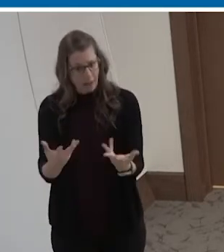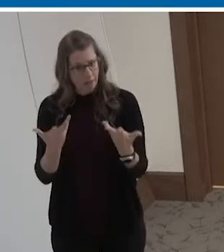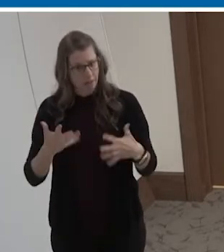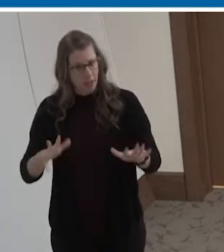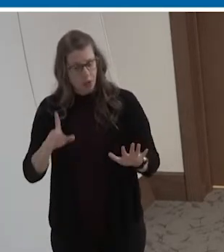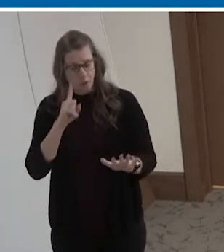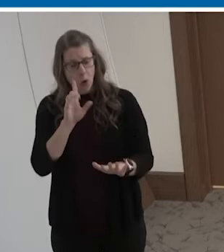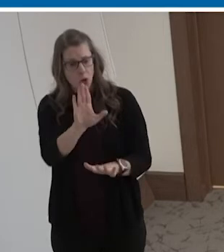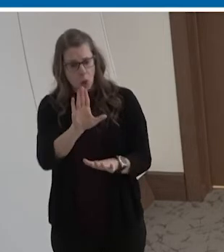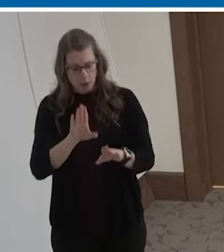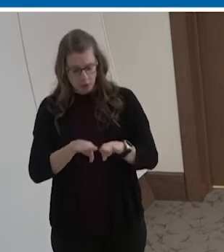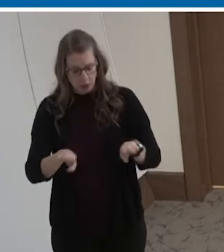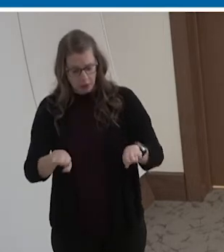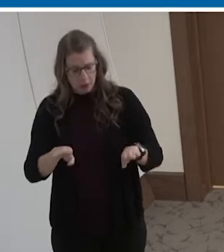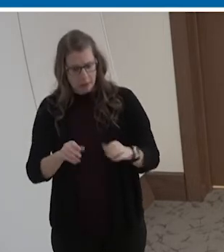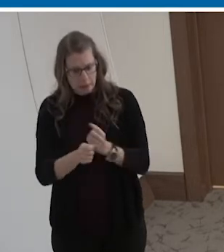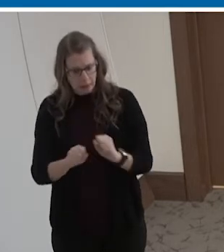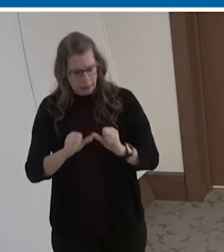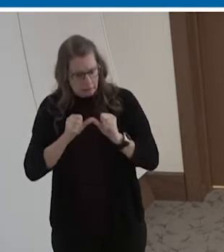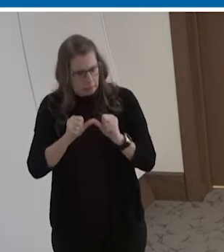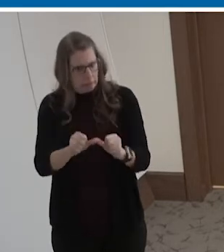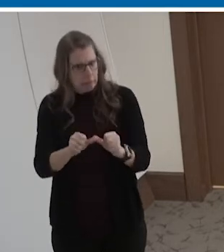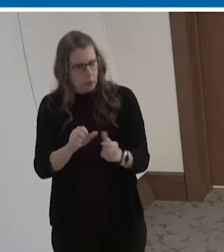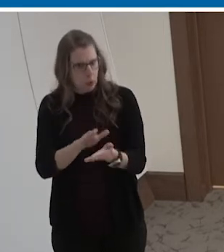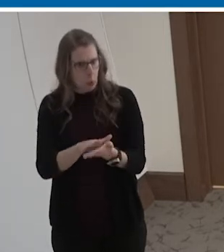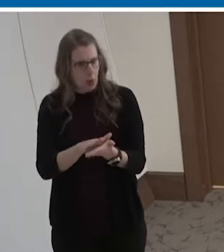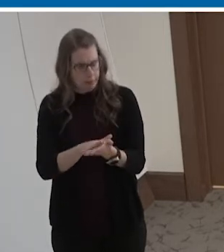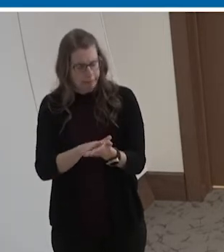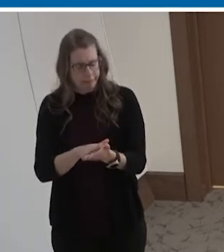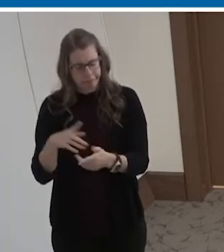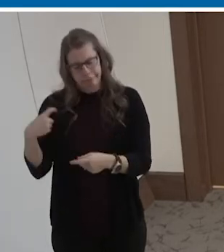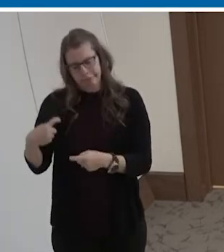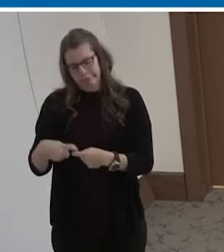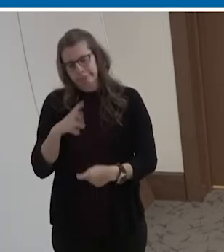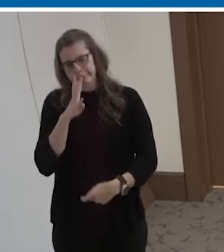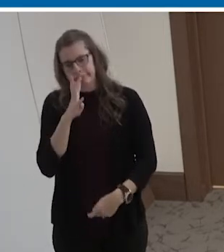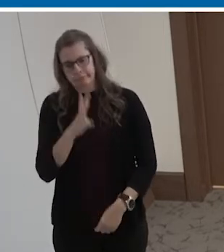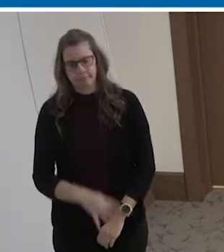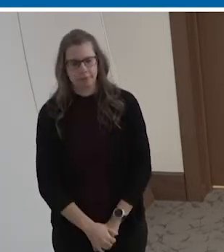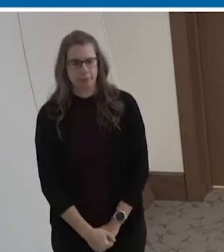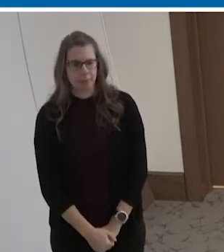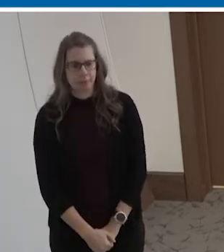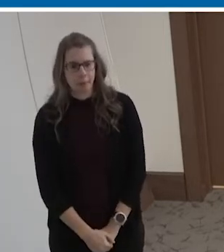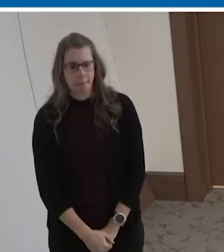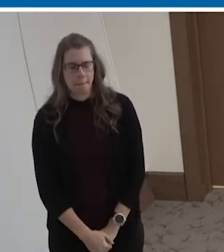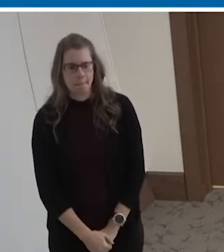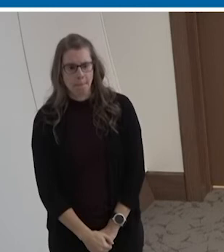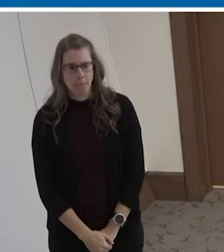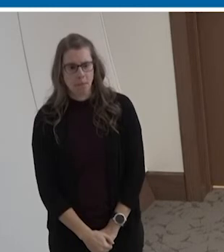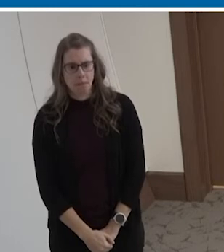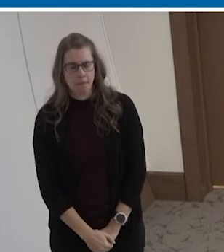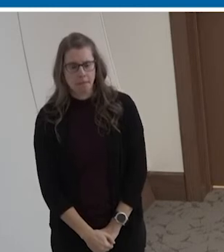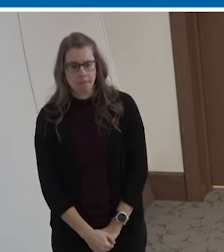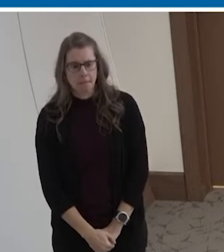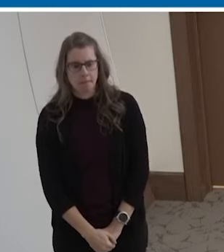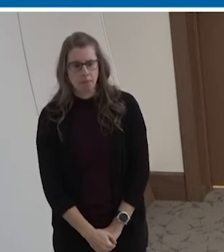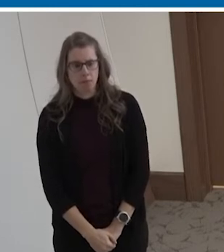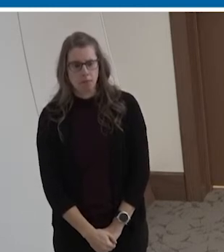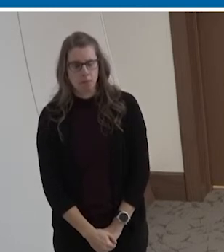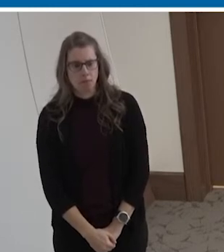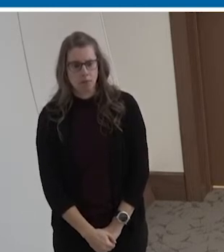child safe during school. Y hemos estado proveyendo información a las escuelas y a las familias de